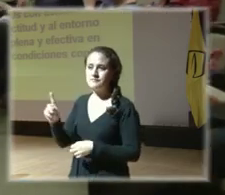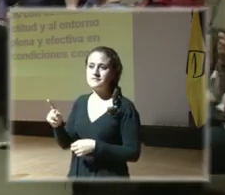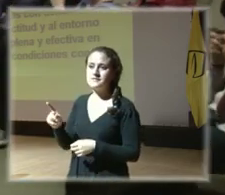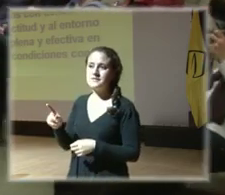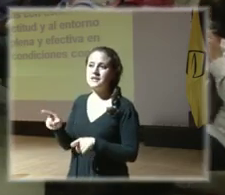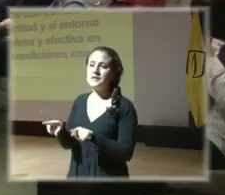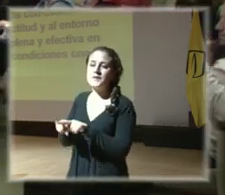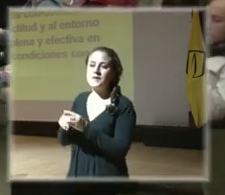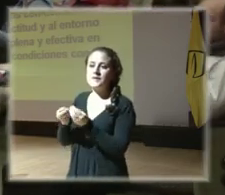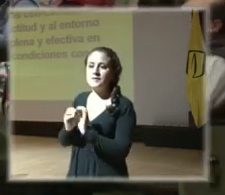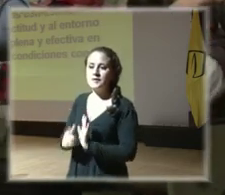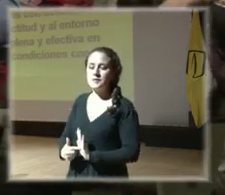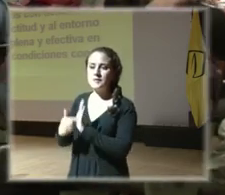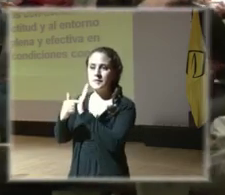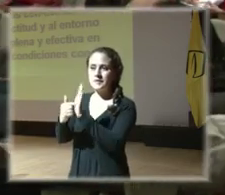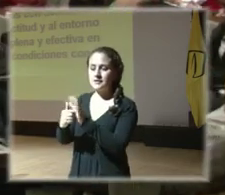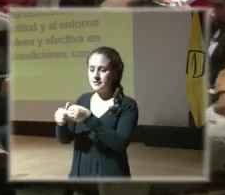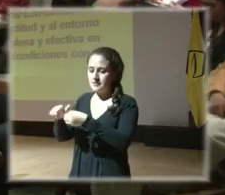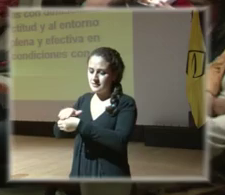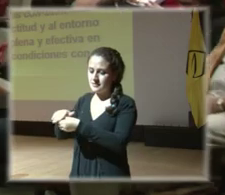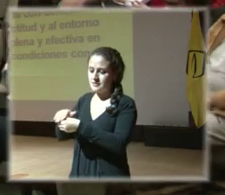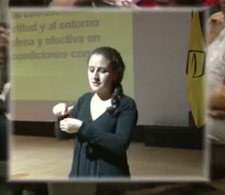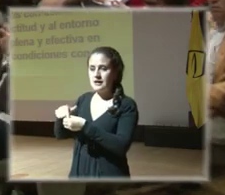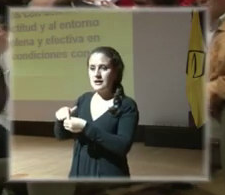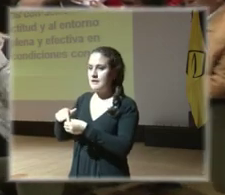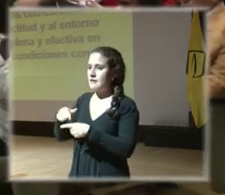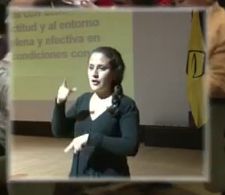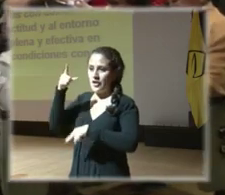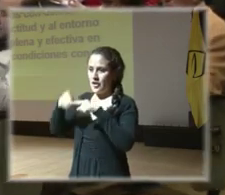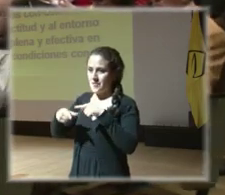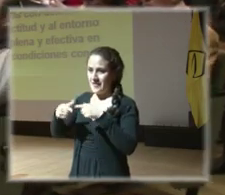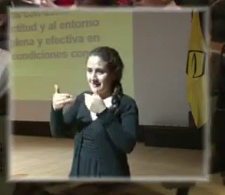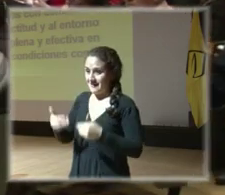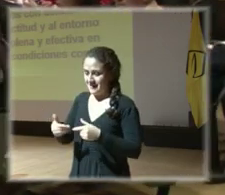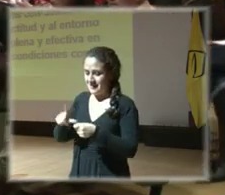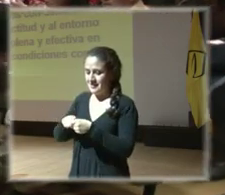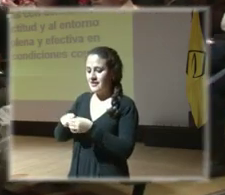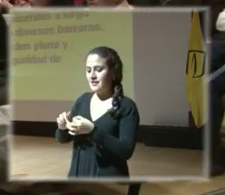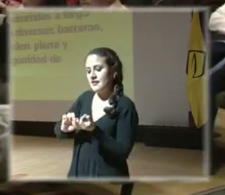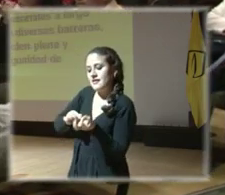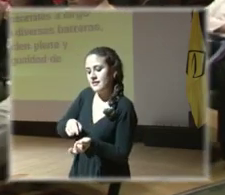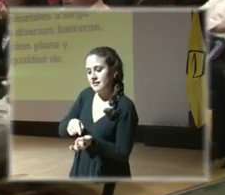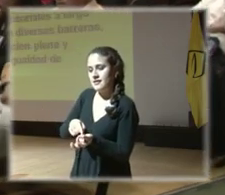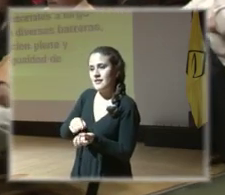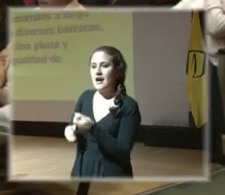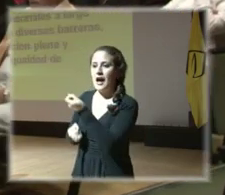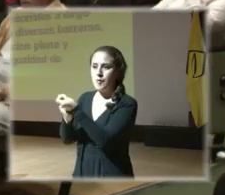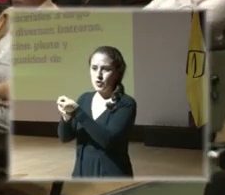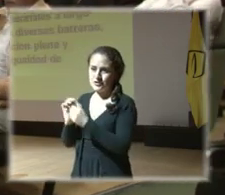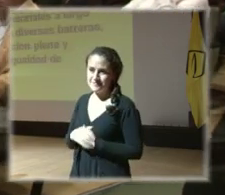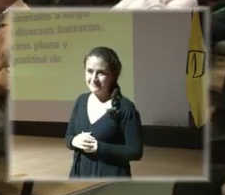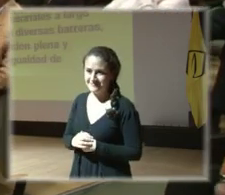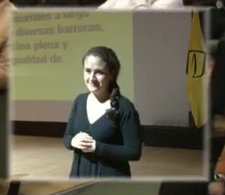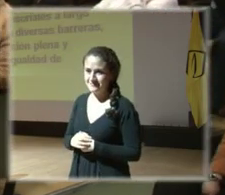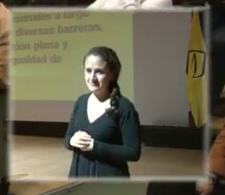modelo en el cual tenemos en una cara de moneda incapacidad y damos vuelta a la moneda y tenemos apoyos.